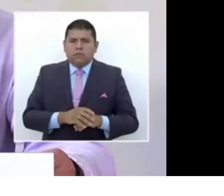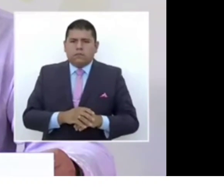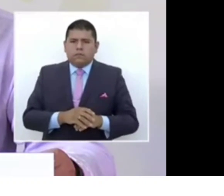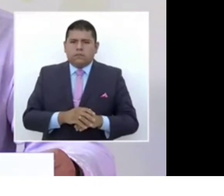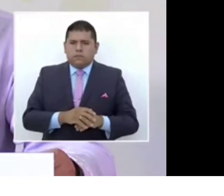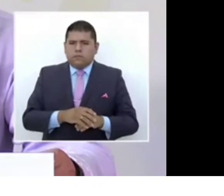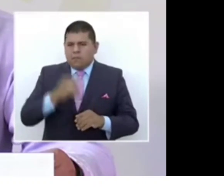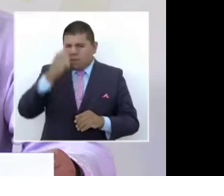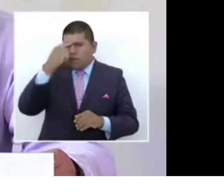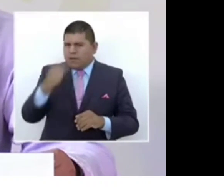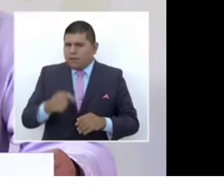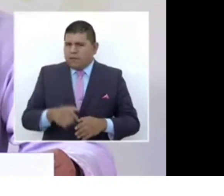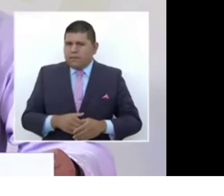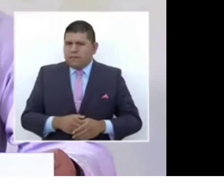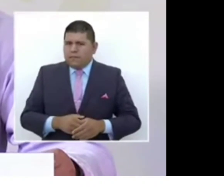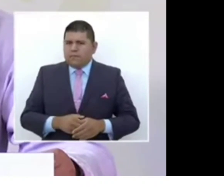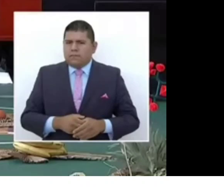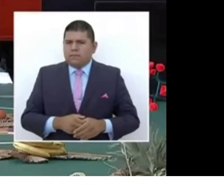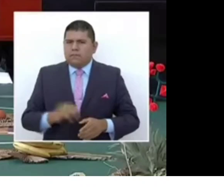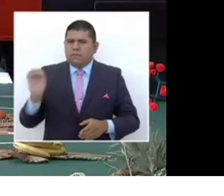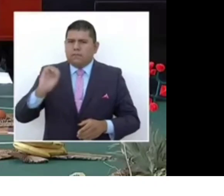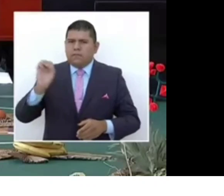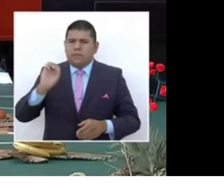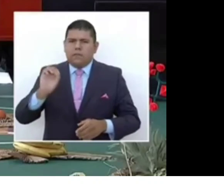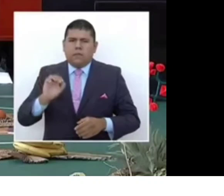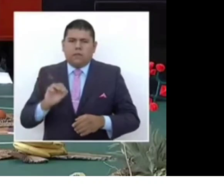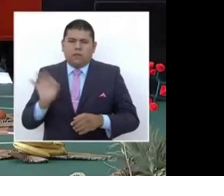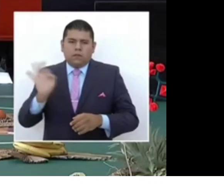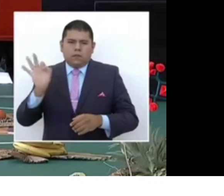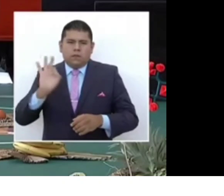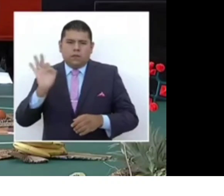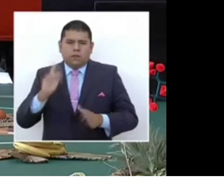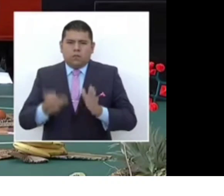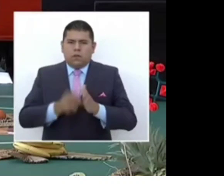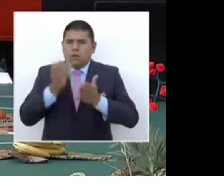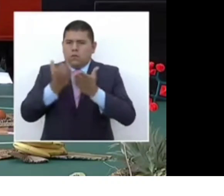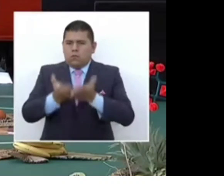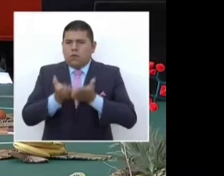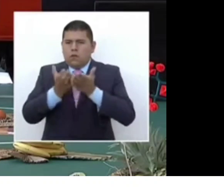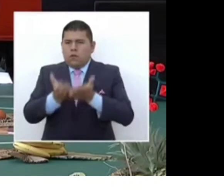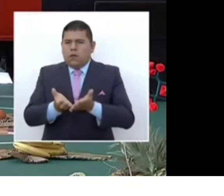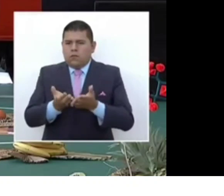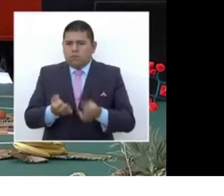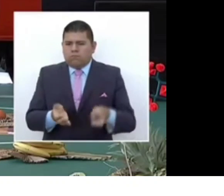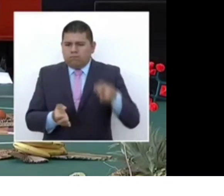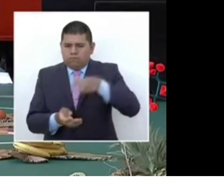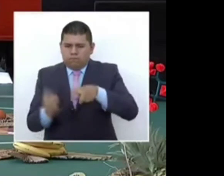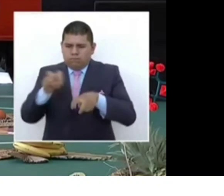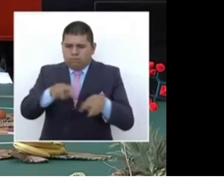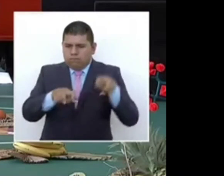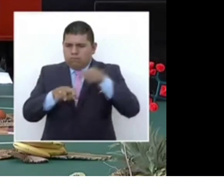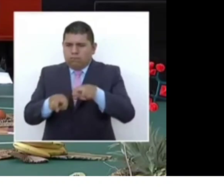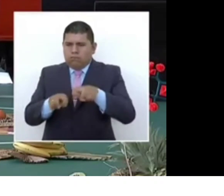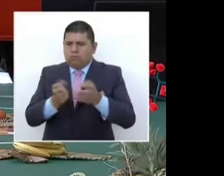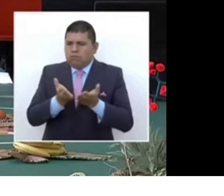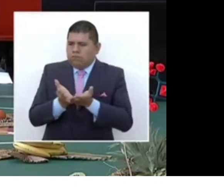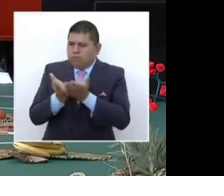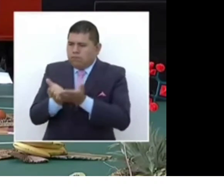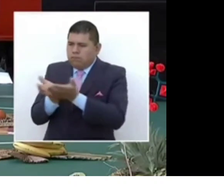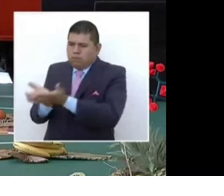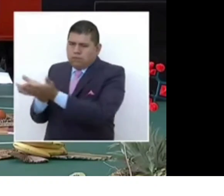en tanto llegan por ellos con barcos que se